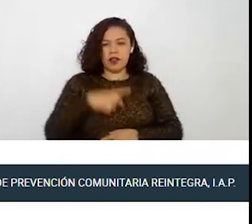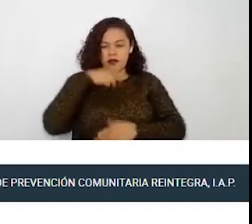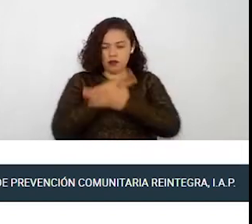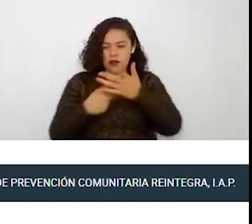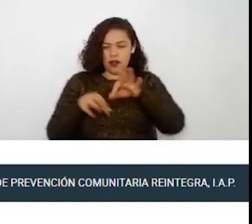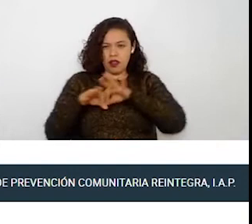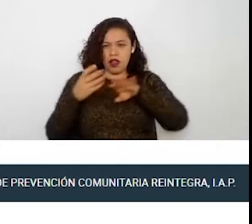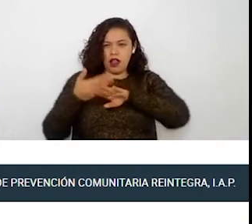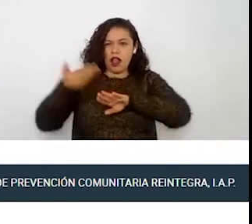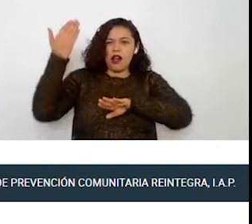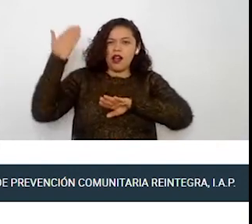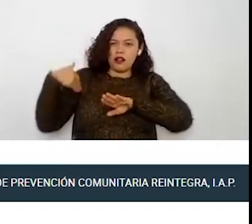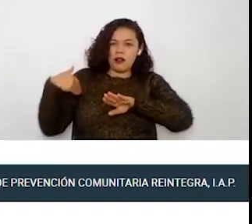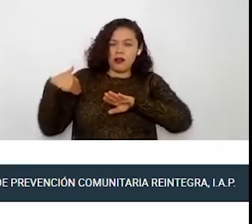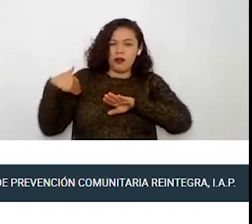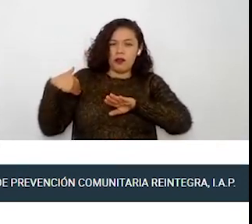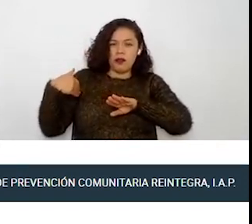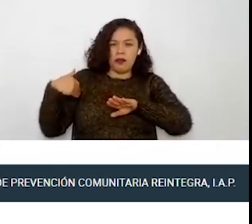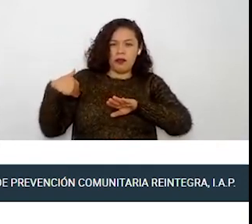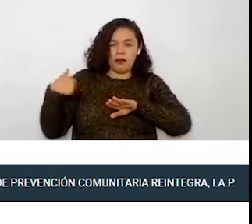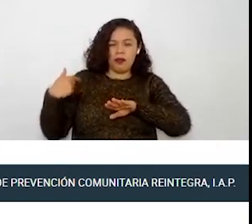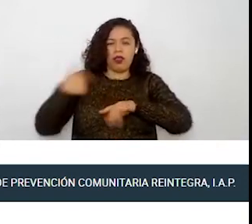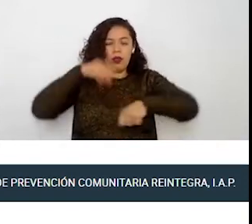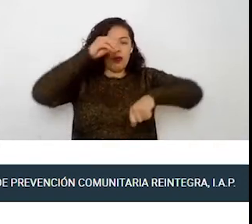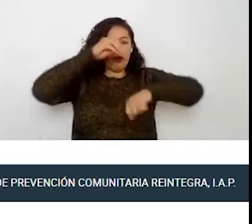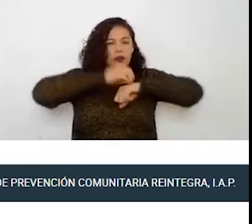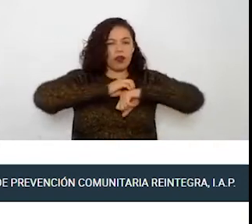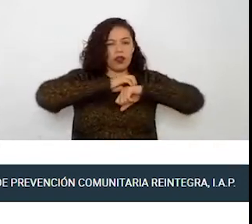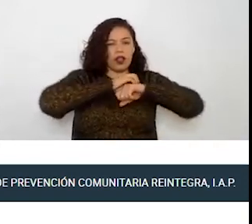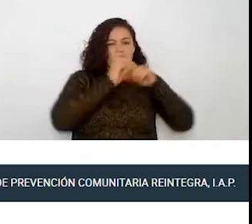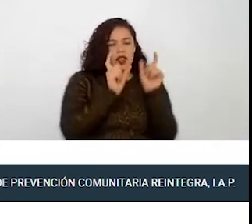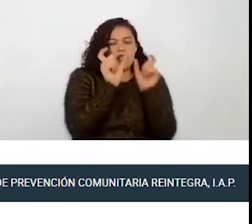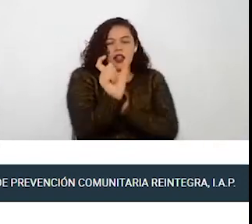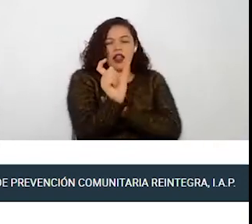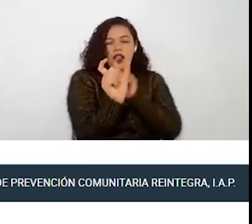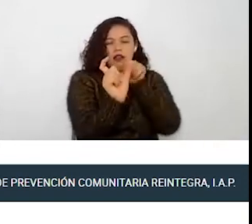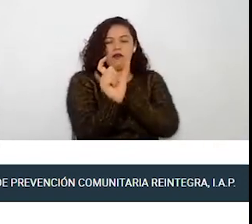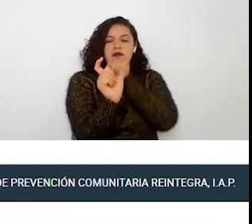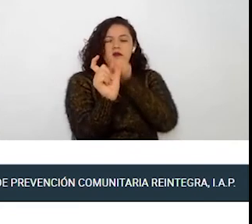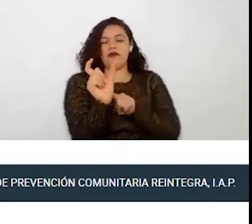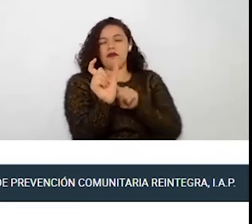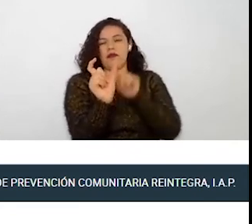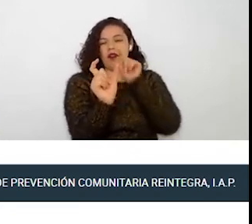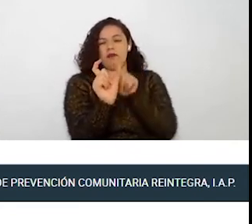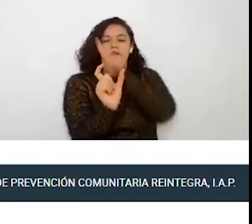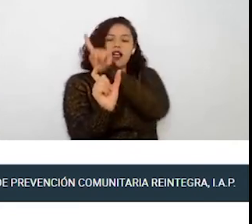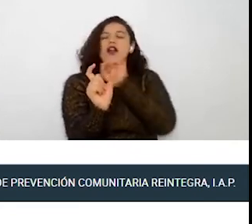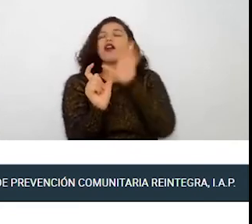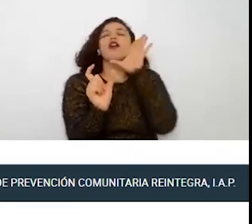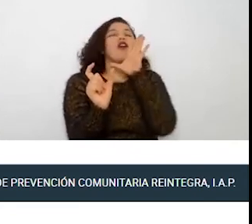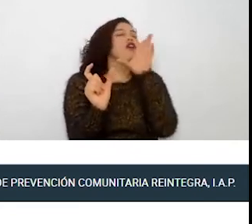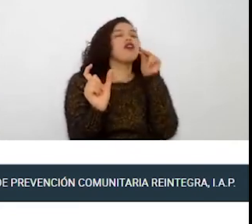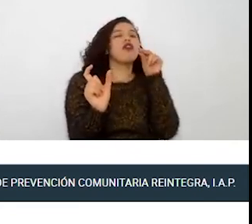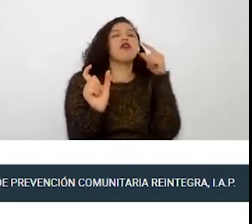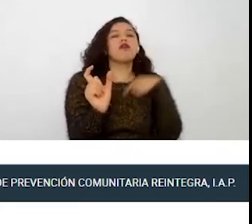anteriormente visto no se activó el cuadrito donde decía no se le puso palomita pues al cuadrito que